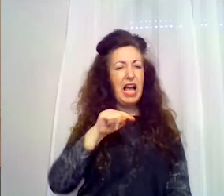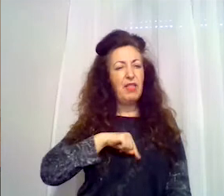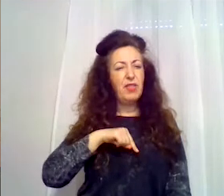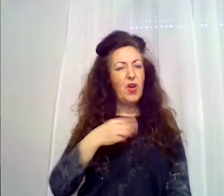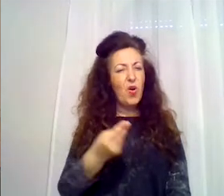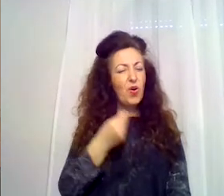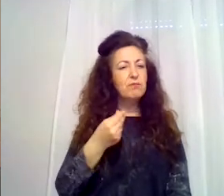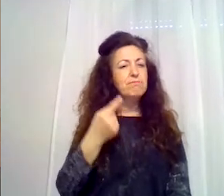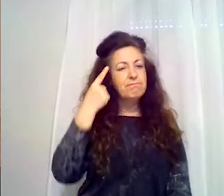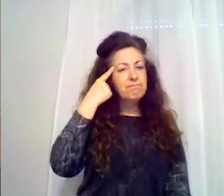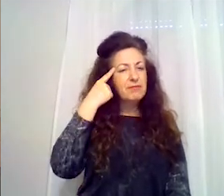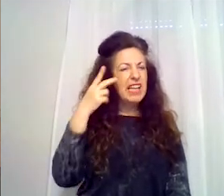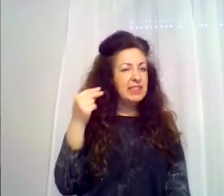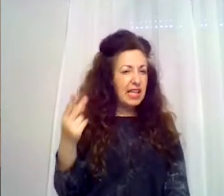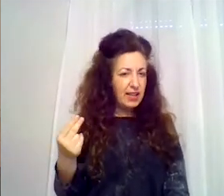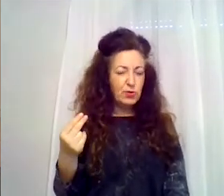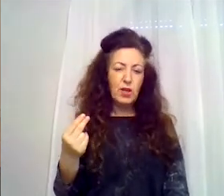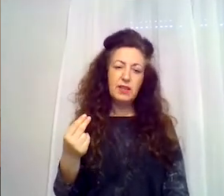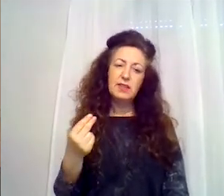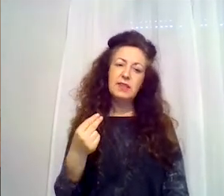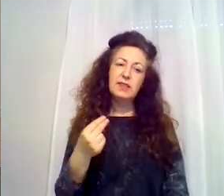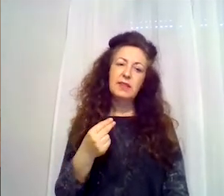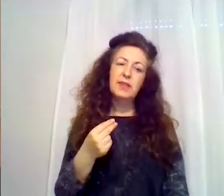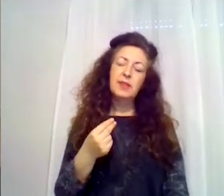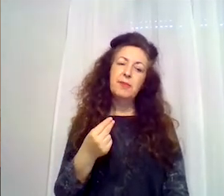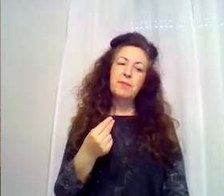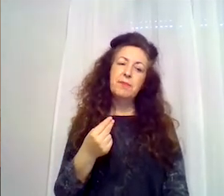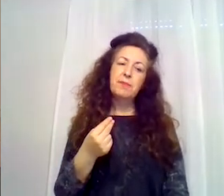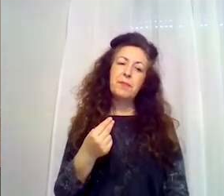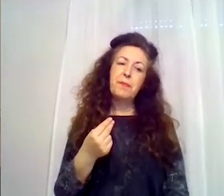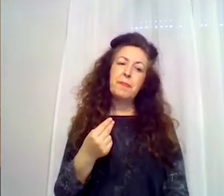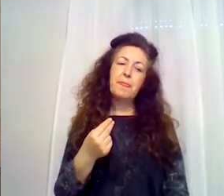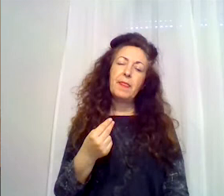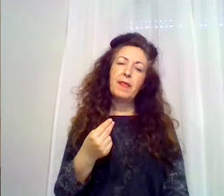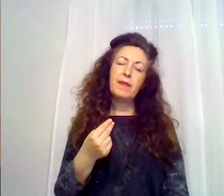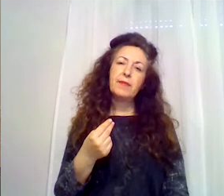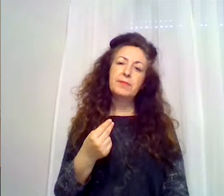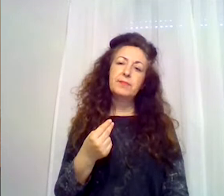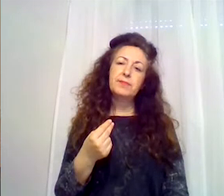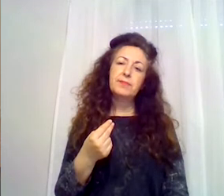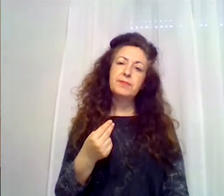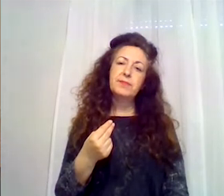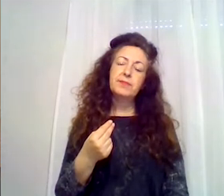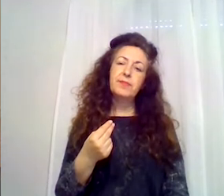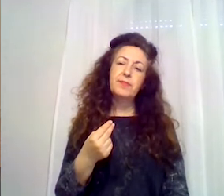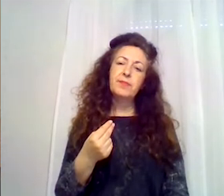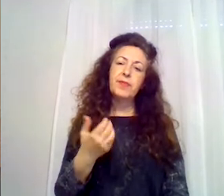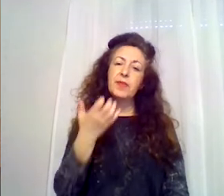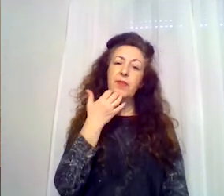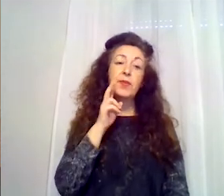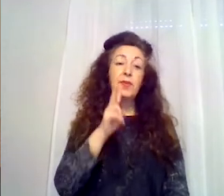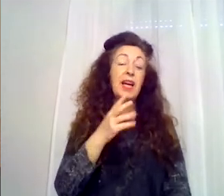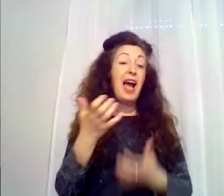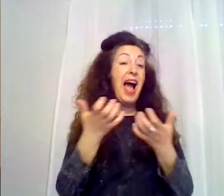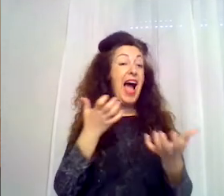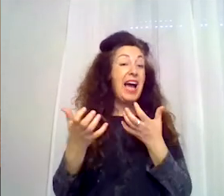no habría hecho nada. Habría hecho teatro. Evidentemente el personaje de Shakespeare es histórico. Como actor. Ahora sí que os toca a vosotros